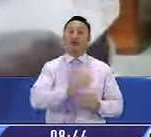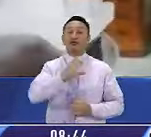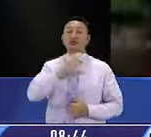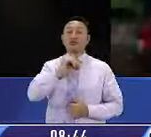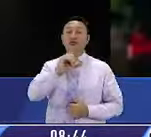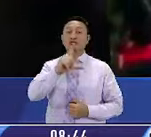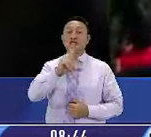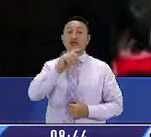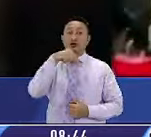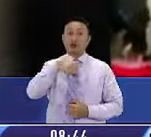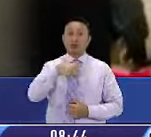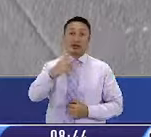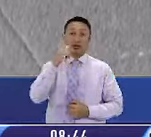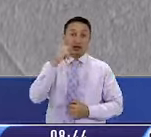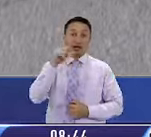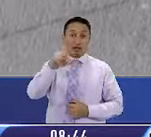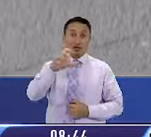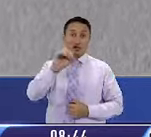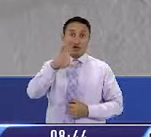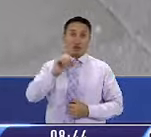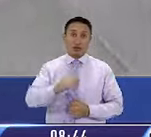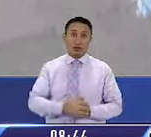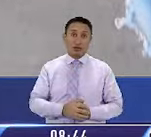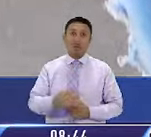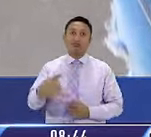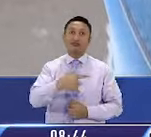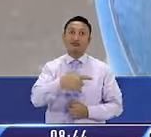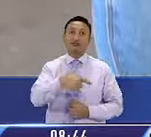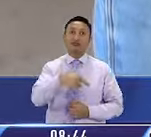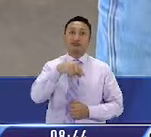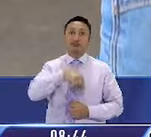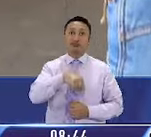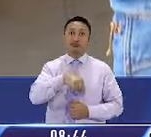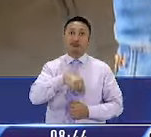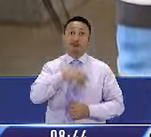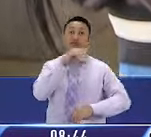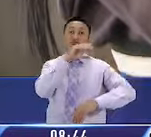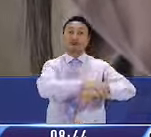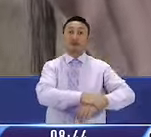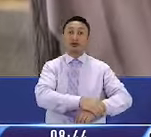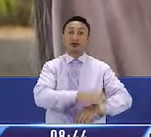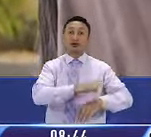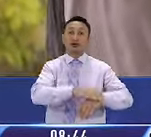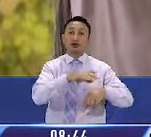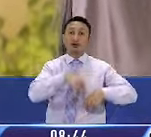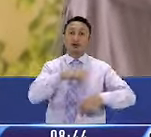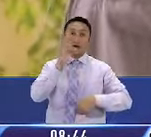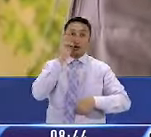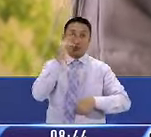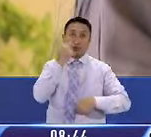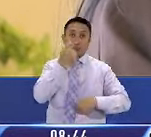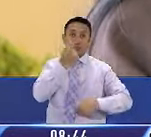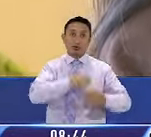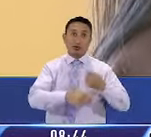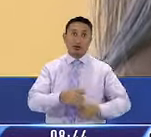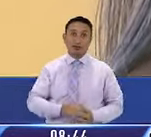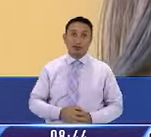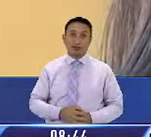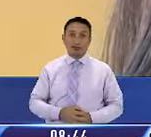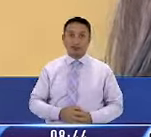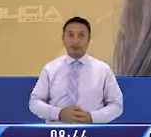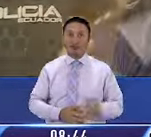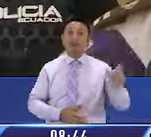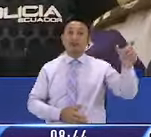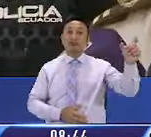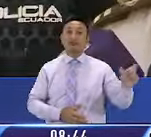Colompico, cabecilla de los Lobos, misma que tenía una boleta en su contra por el presunto delito de tráfico de sustancias ilícitas. Estamos hablando de una